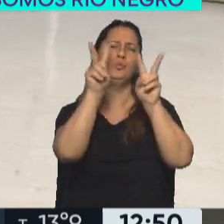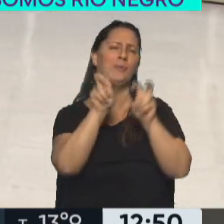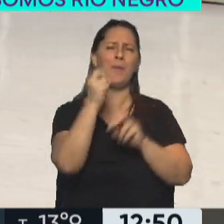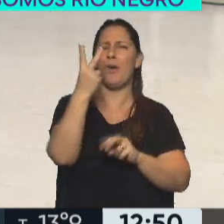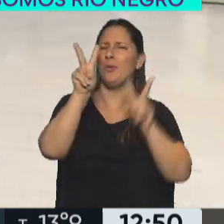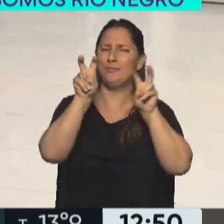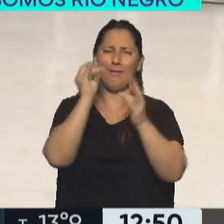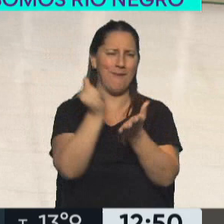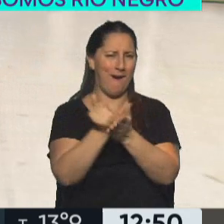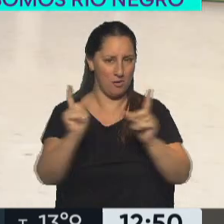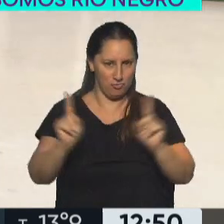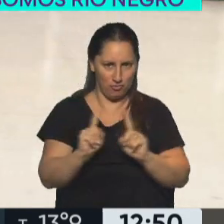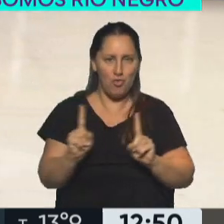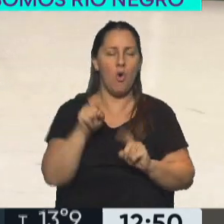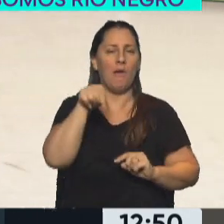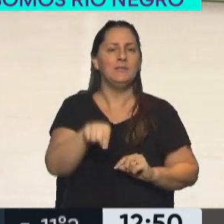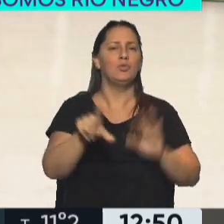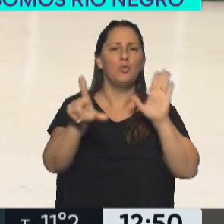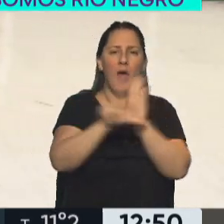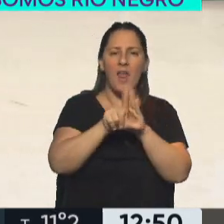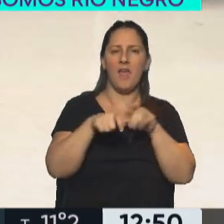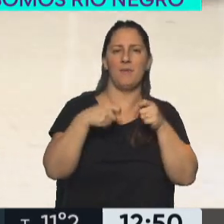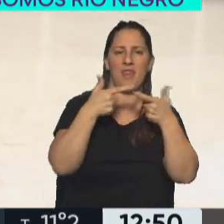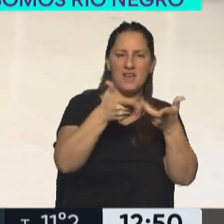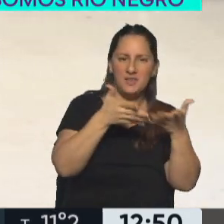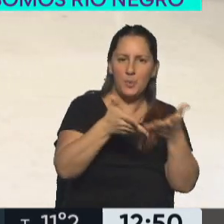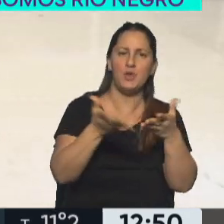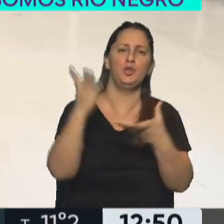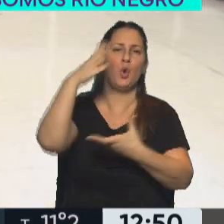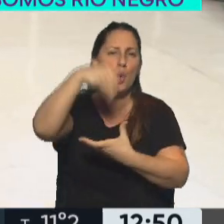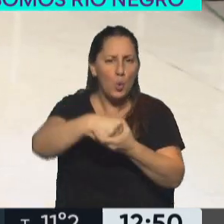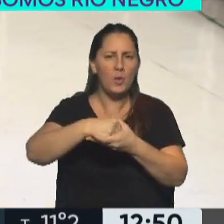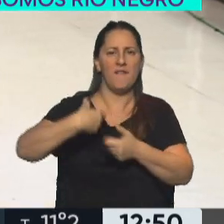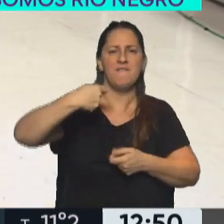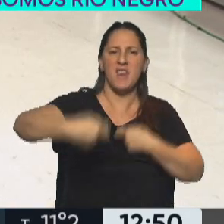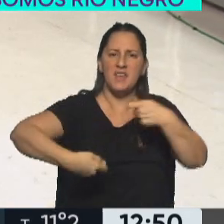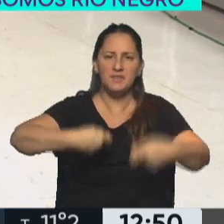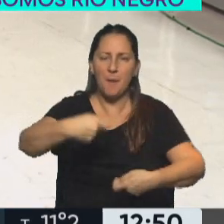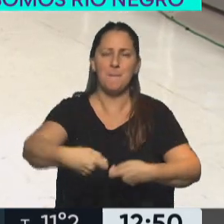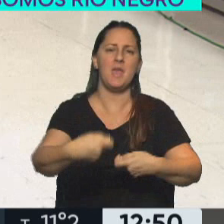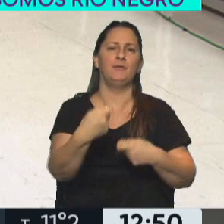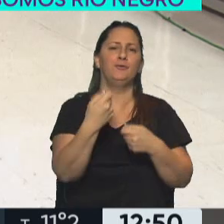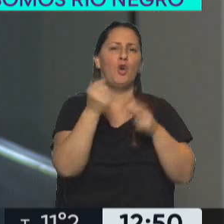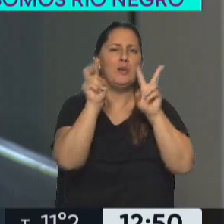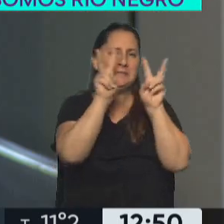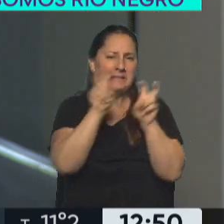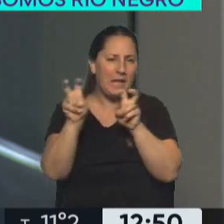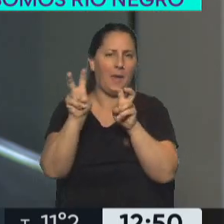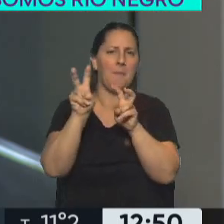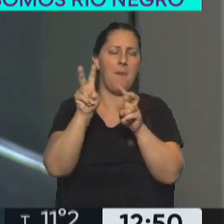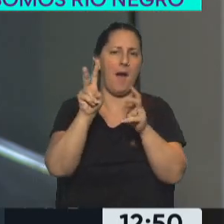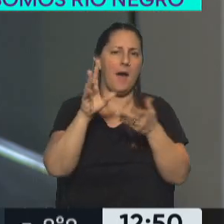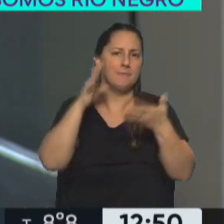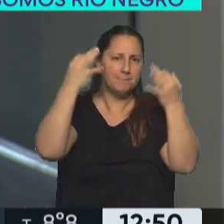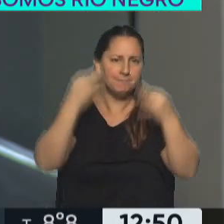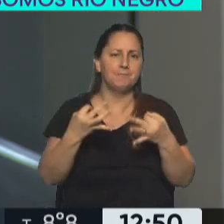temas, es una ley que tiene que ver con prestaciones, con coberturas, con financiamiento, con determinaciones respecto incluso